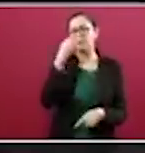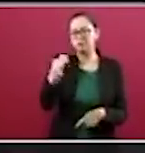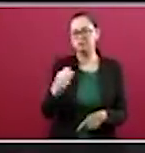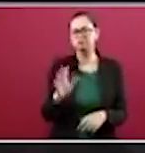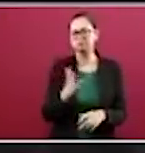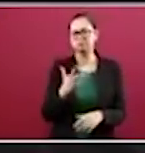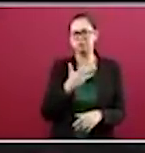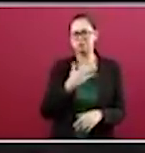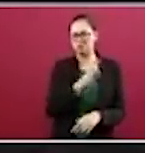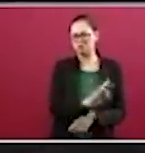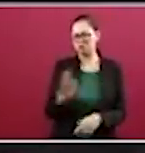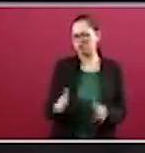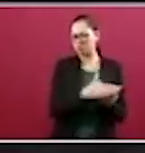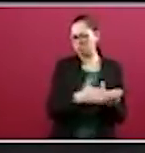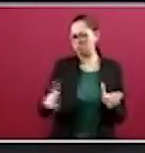el plazo que